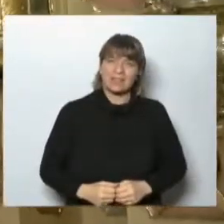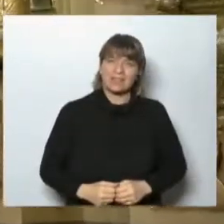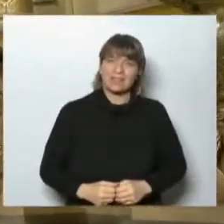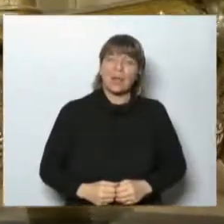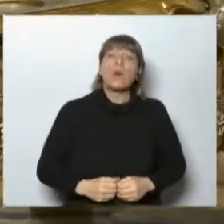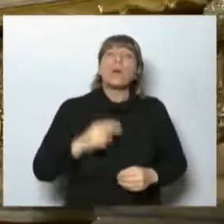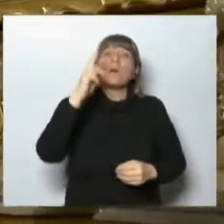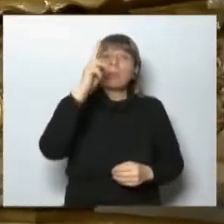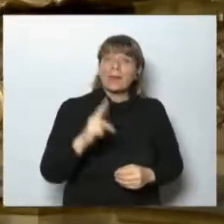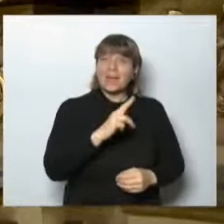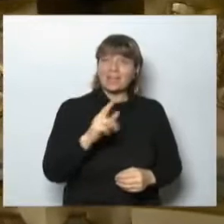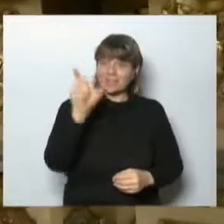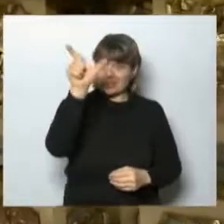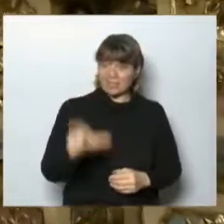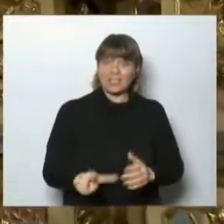alturas.